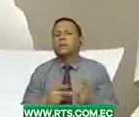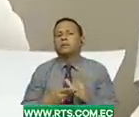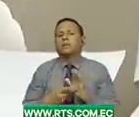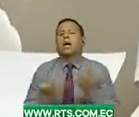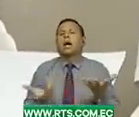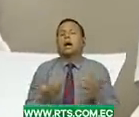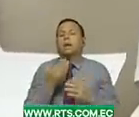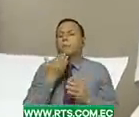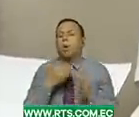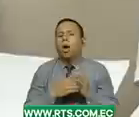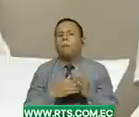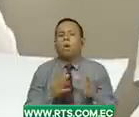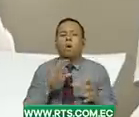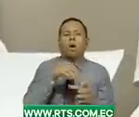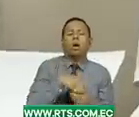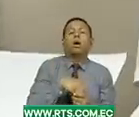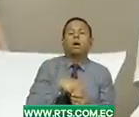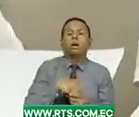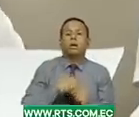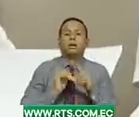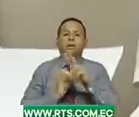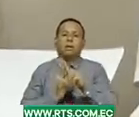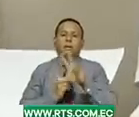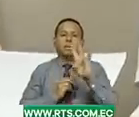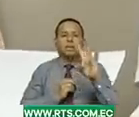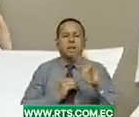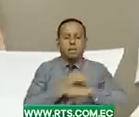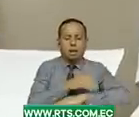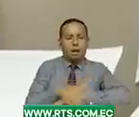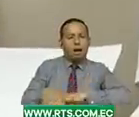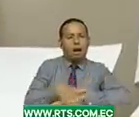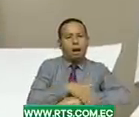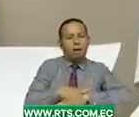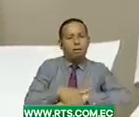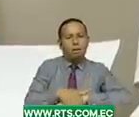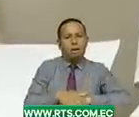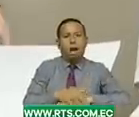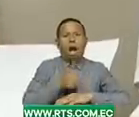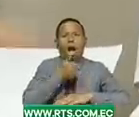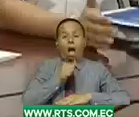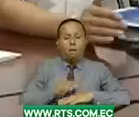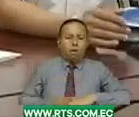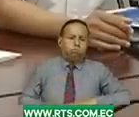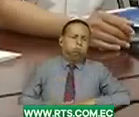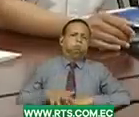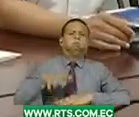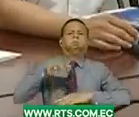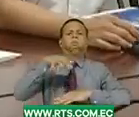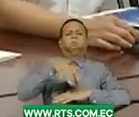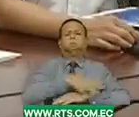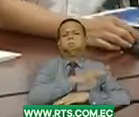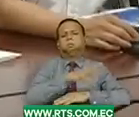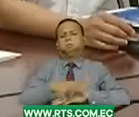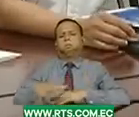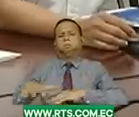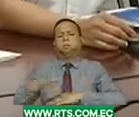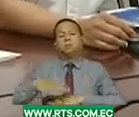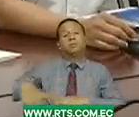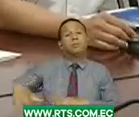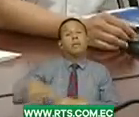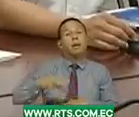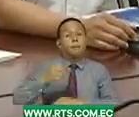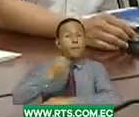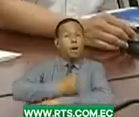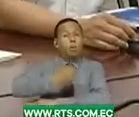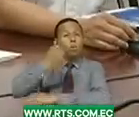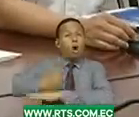a 37 calles y avenidas con acumulación de agua. El CAMI de Pascuales está activado para